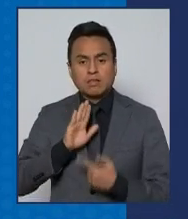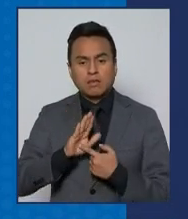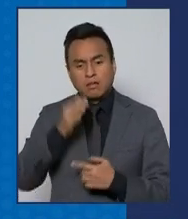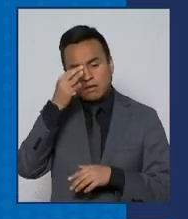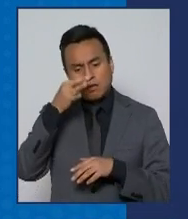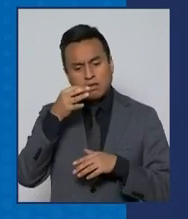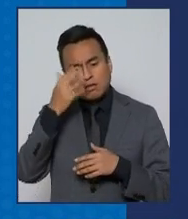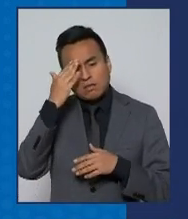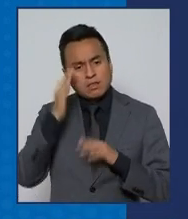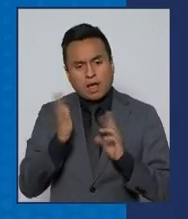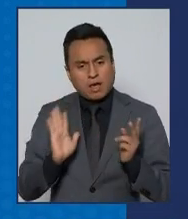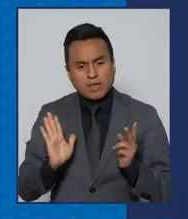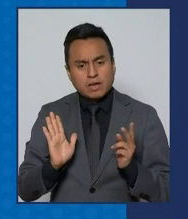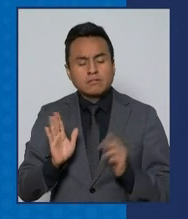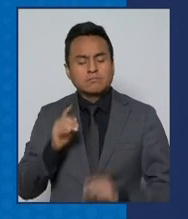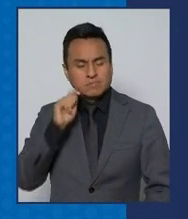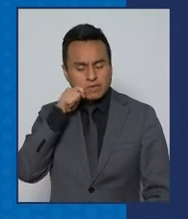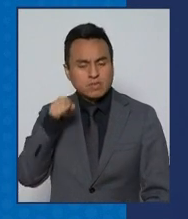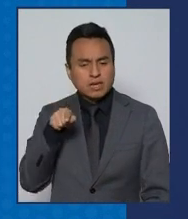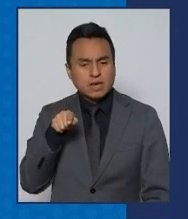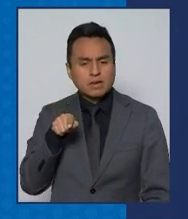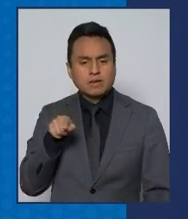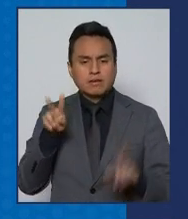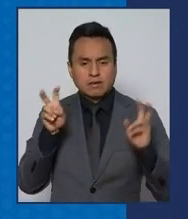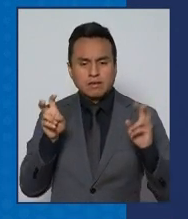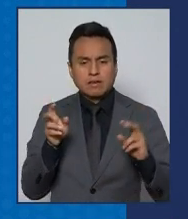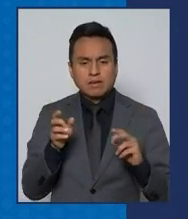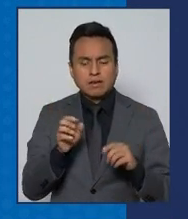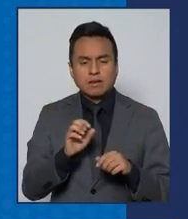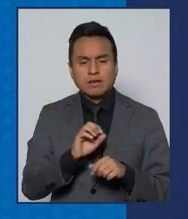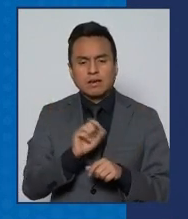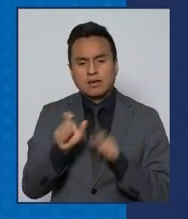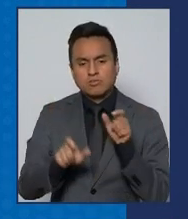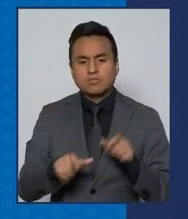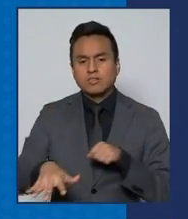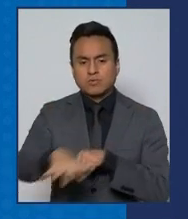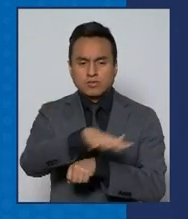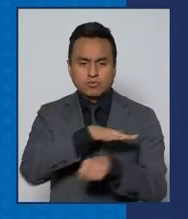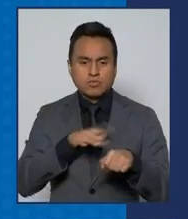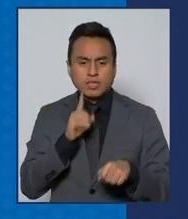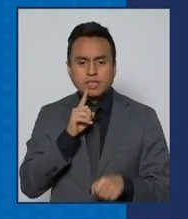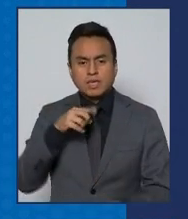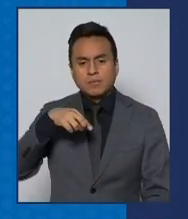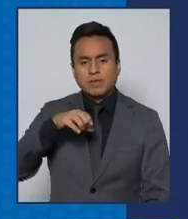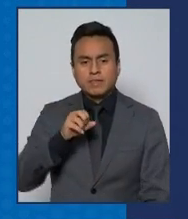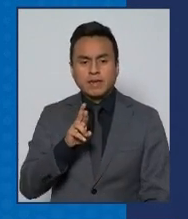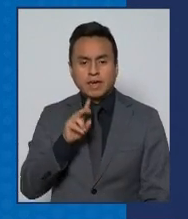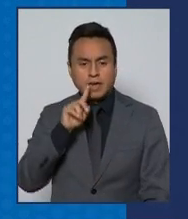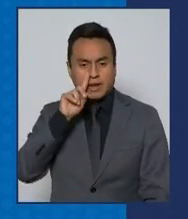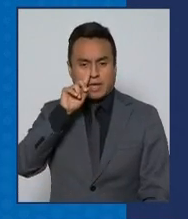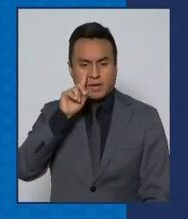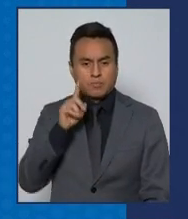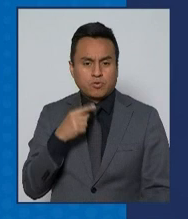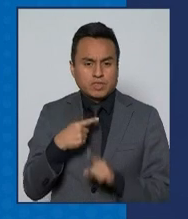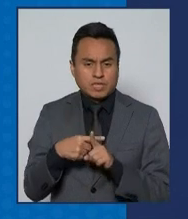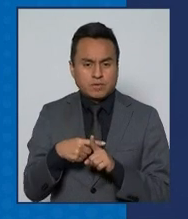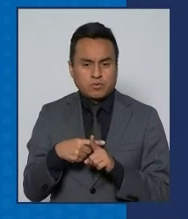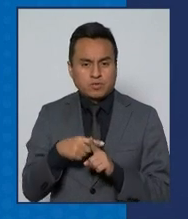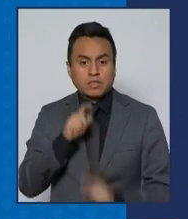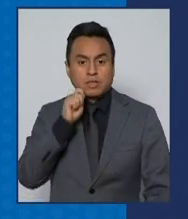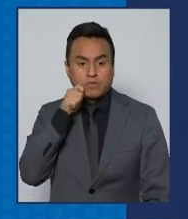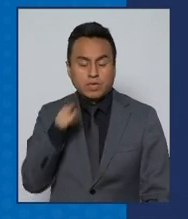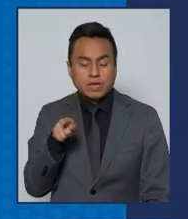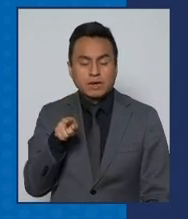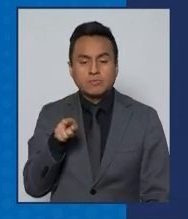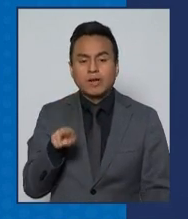síntomas, calificarlas como casos en la situación que tuvieran un PCR positivo, y esto tiene que ver mucho